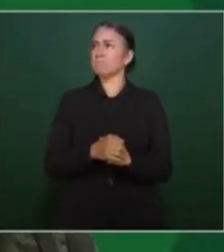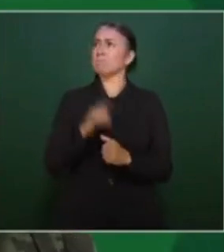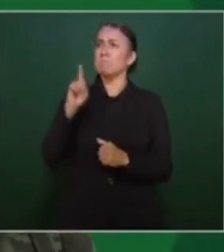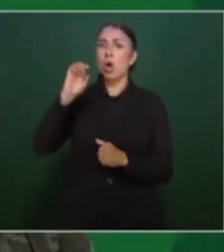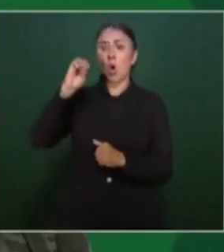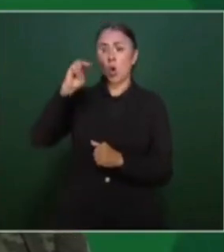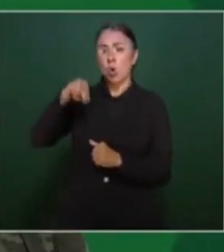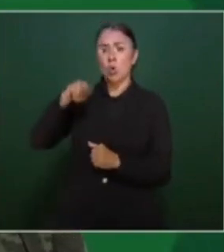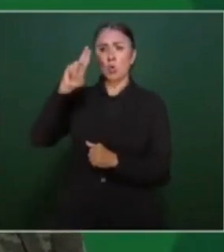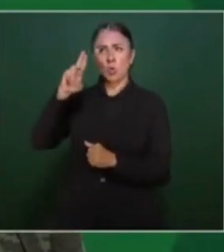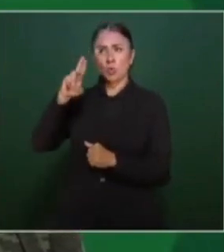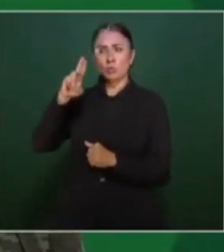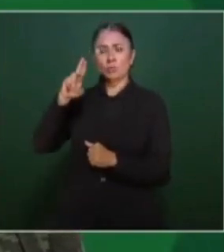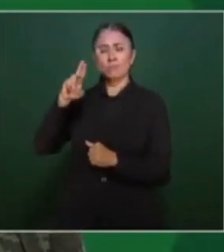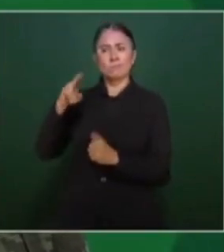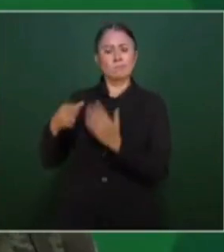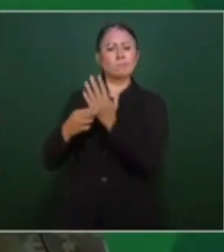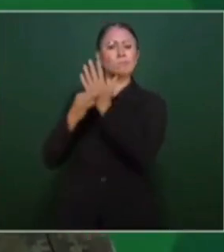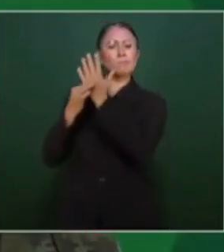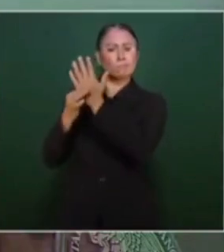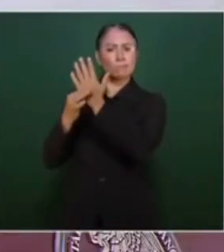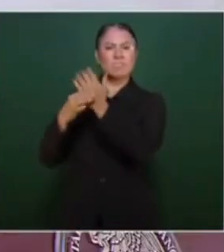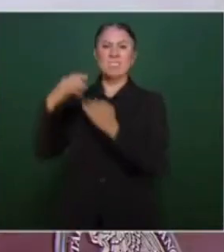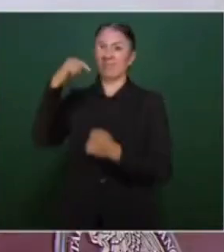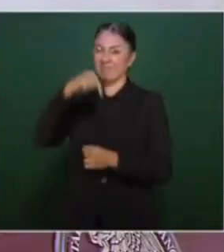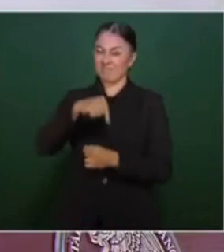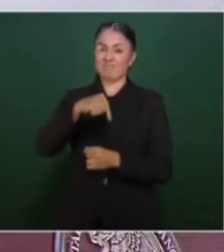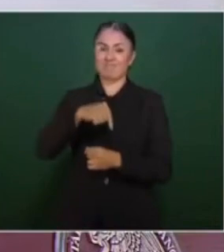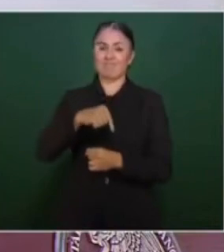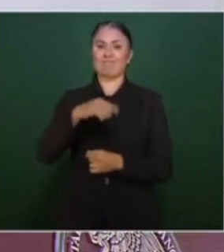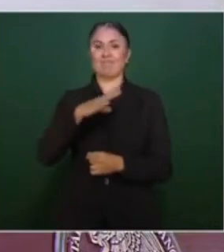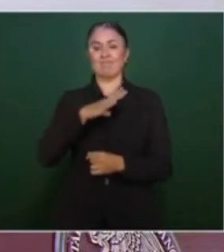ONU, tiene un déficit de